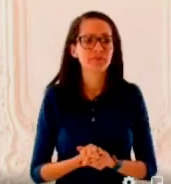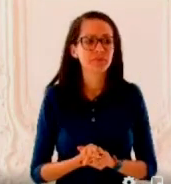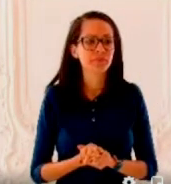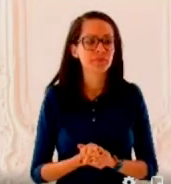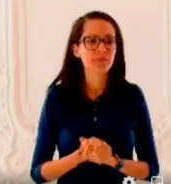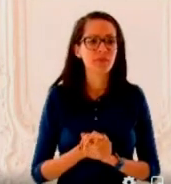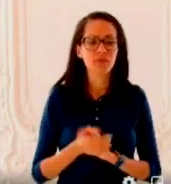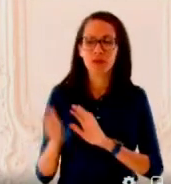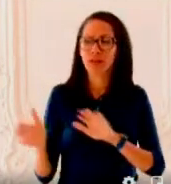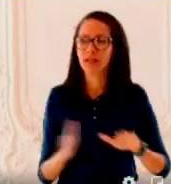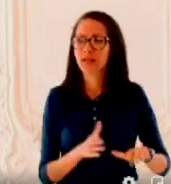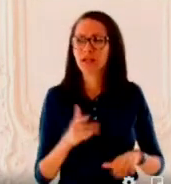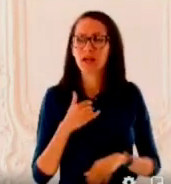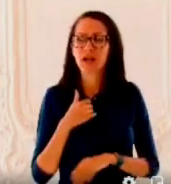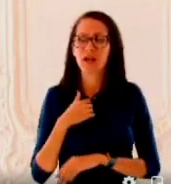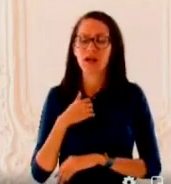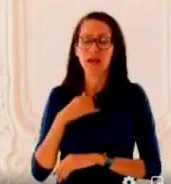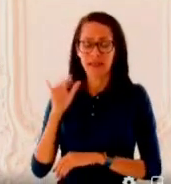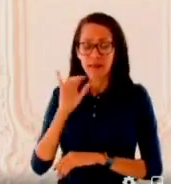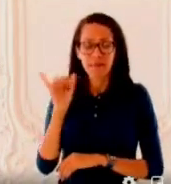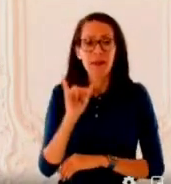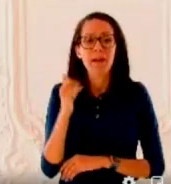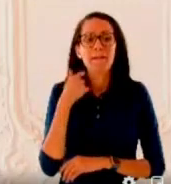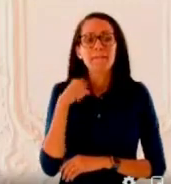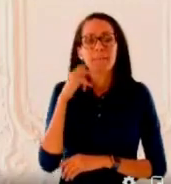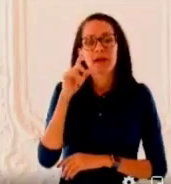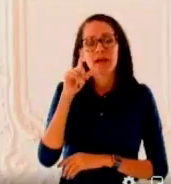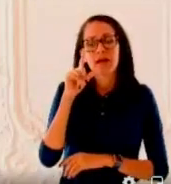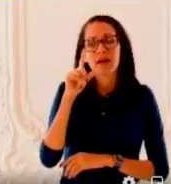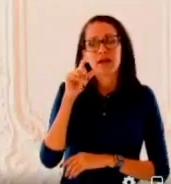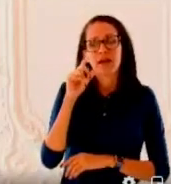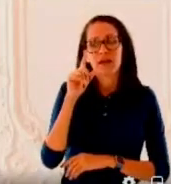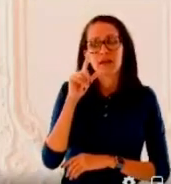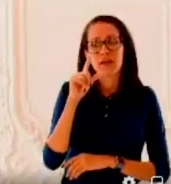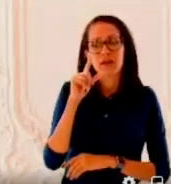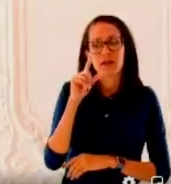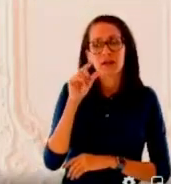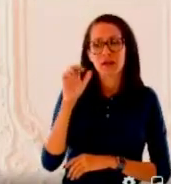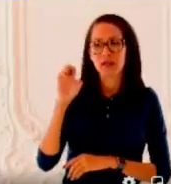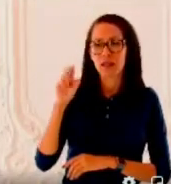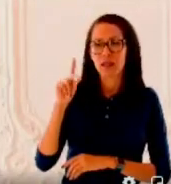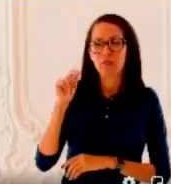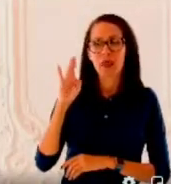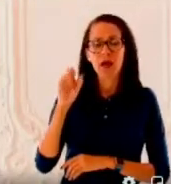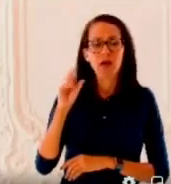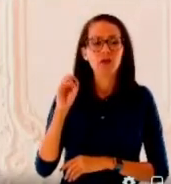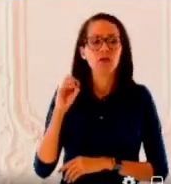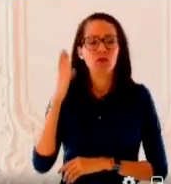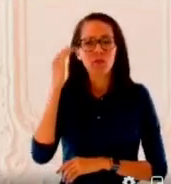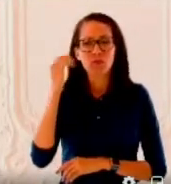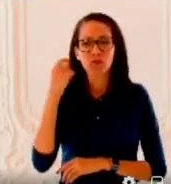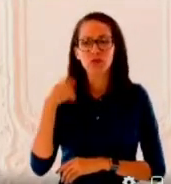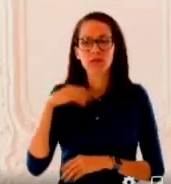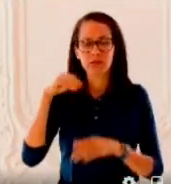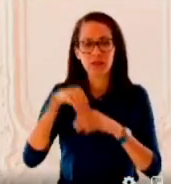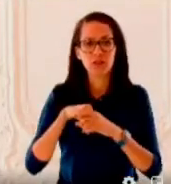el 2009 usted formó parte del gobierno de Fortuño, sin embargo renunció. ¿Por qué regresa ahora?